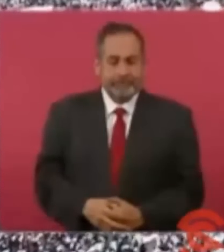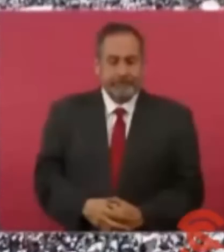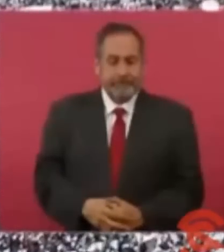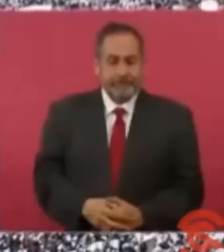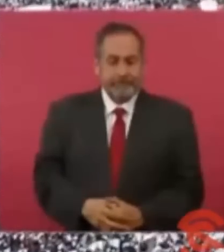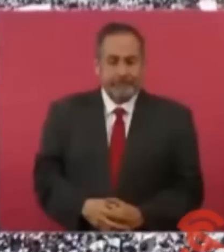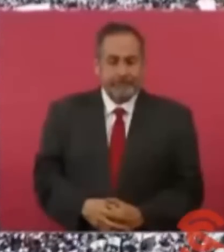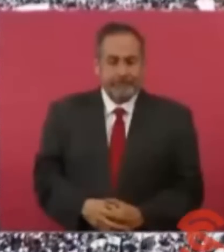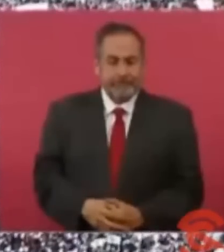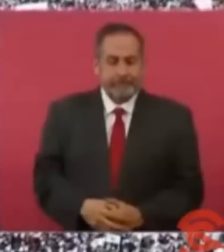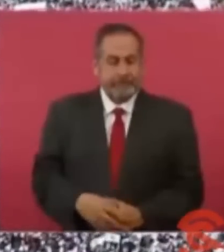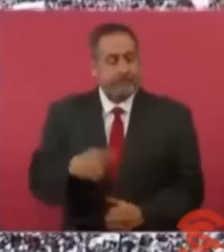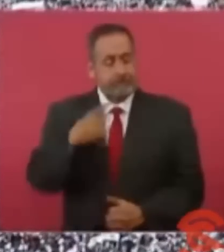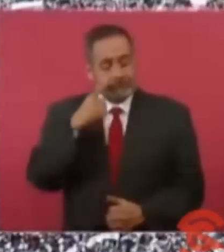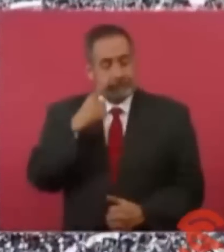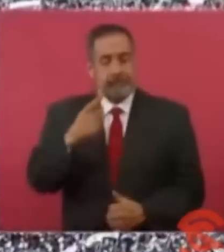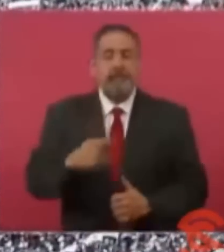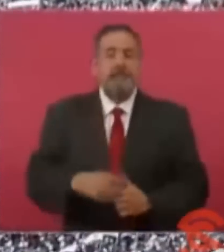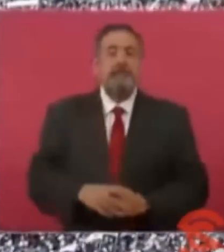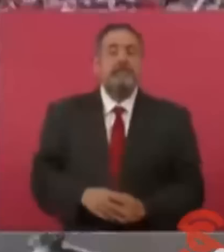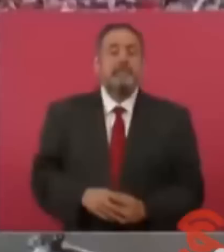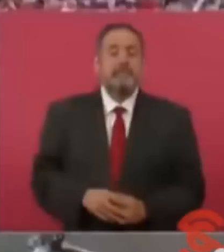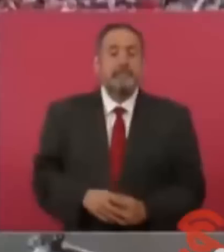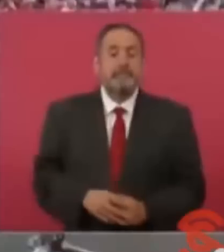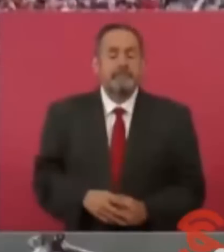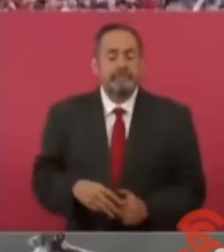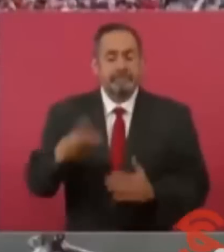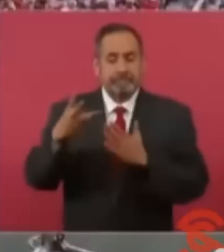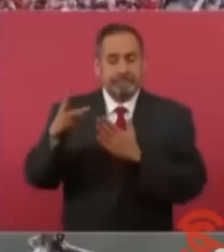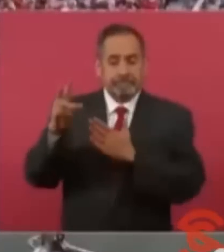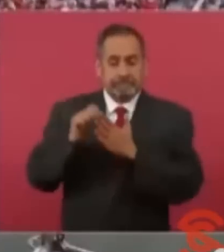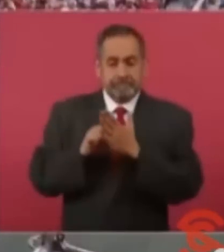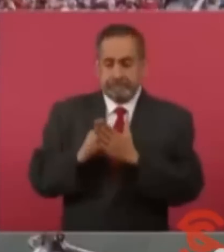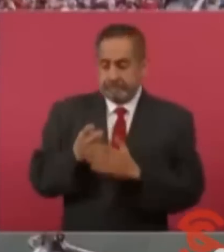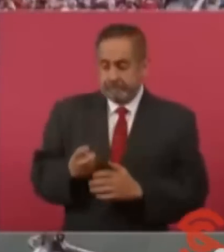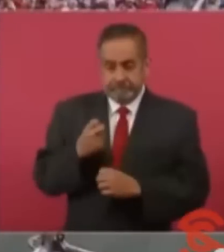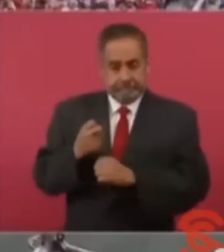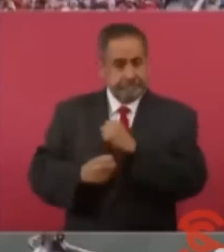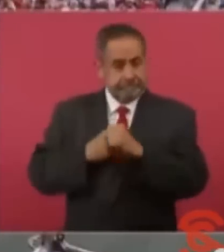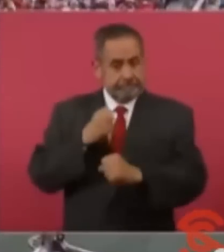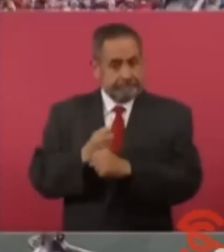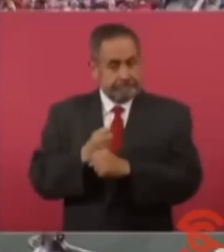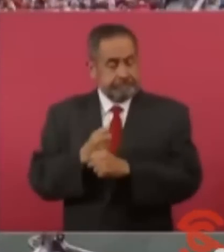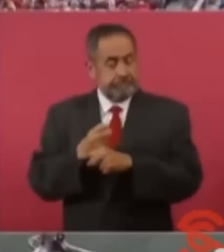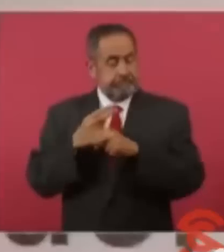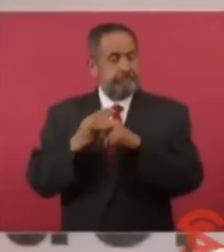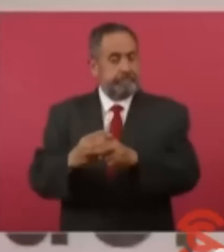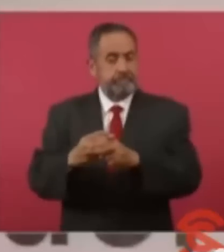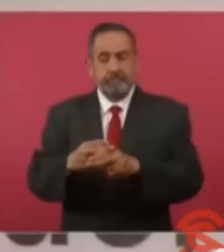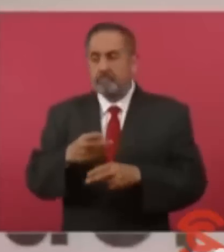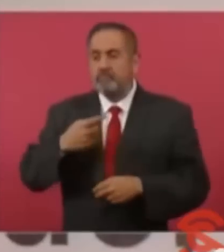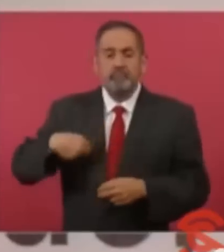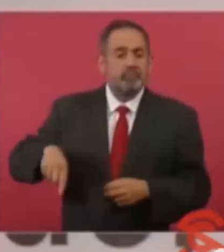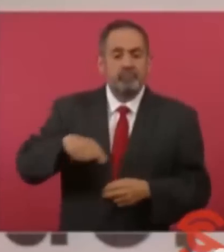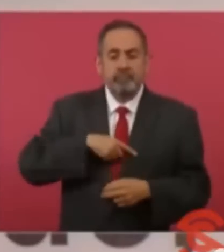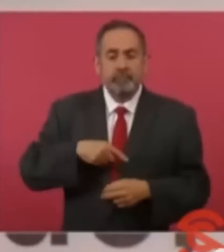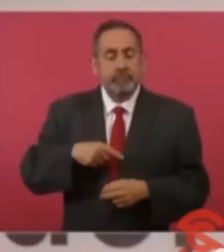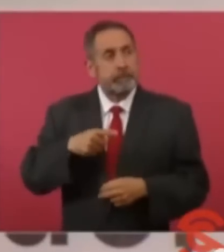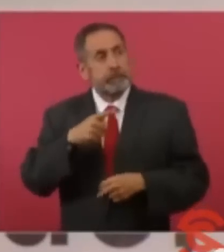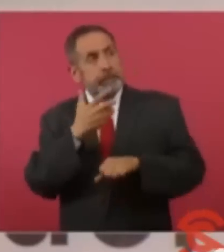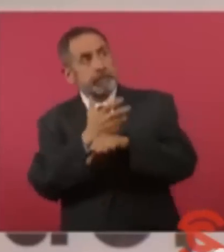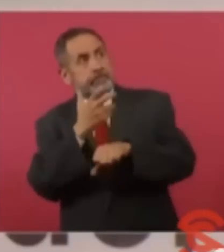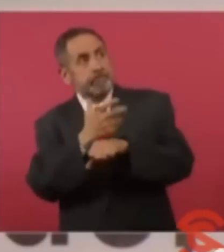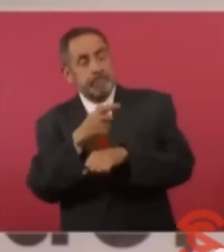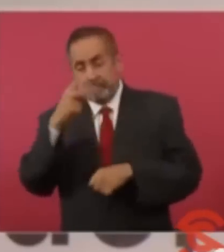Durante los primeros 3 meses de este año, fuimos el principal socio comercial de